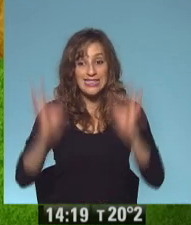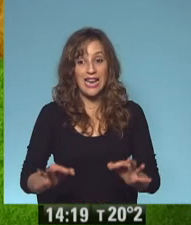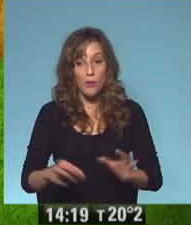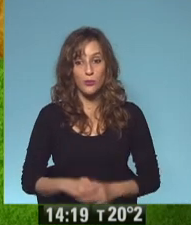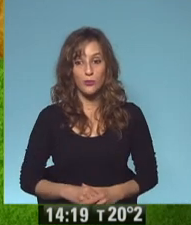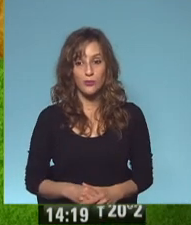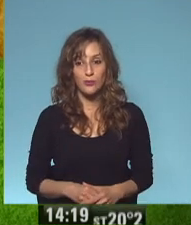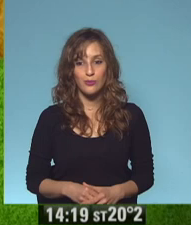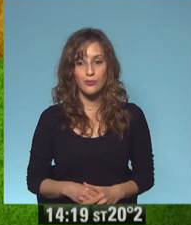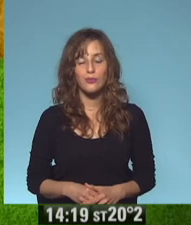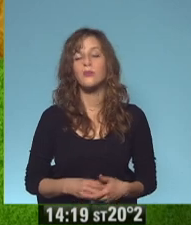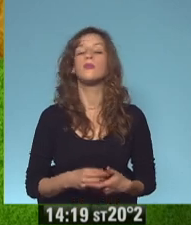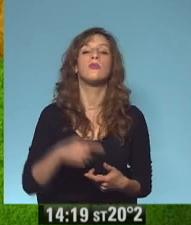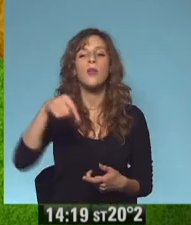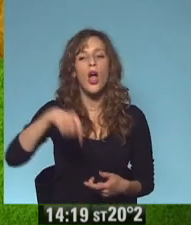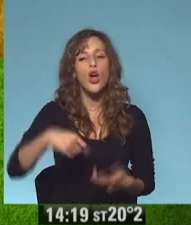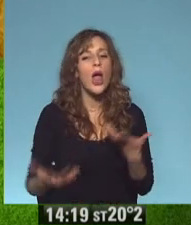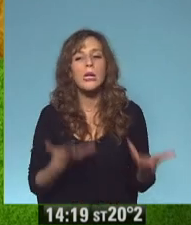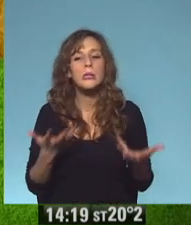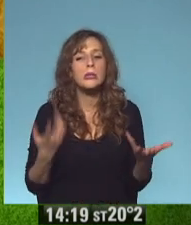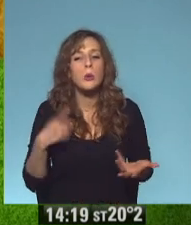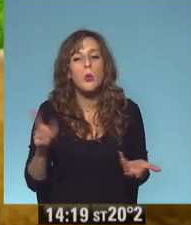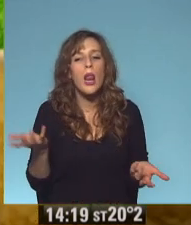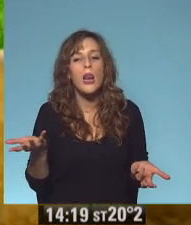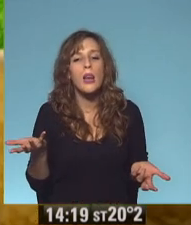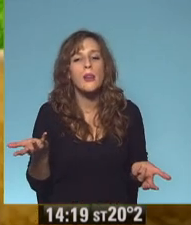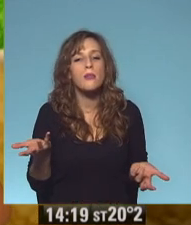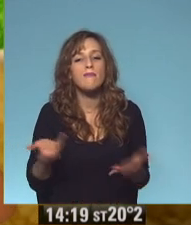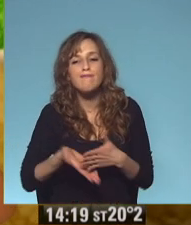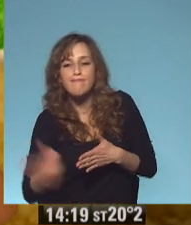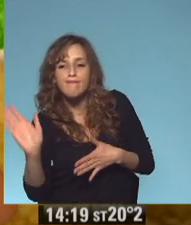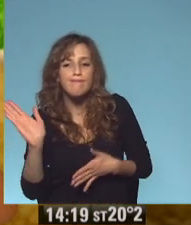¡Llegamos! ¿Y ahora qué camino tomamos?